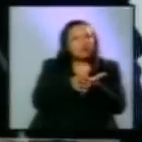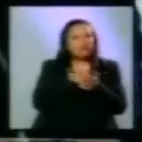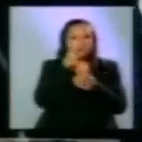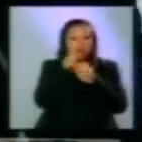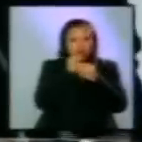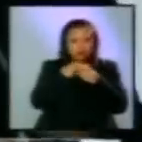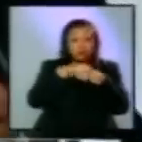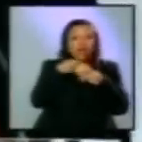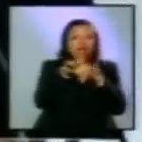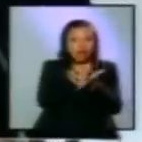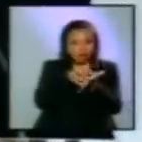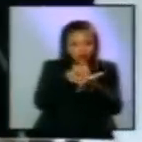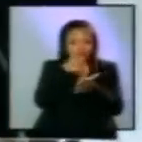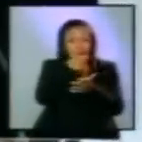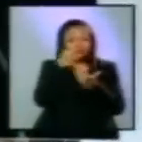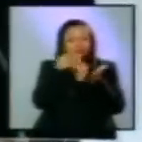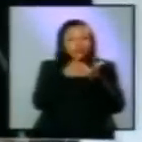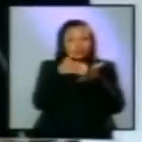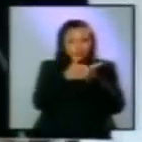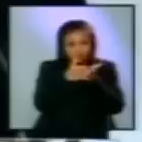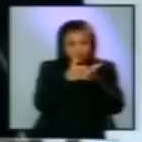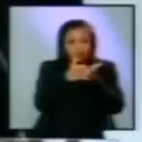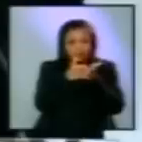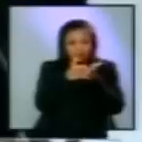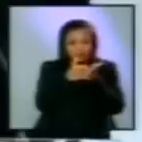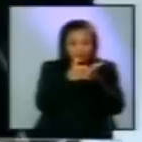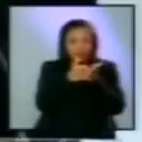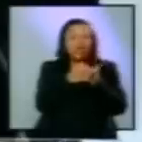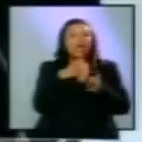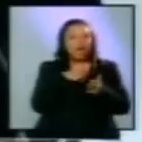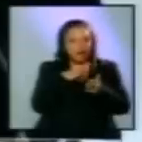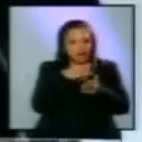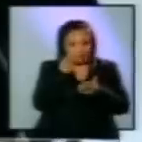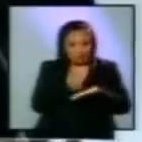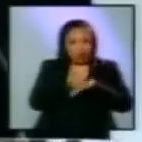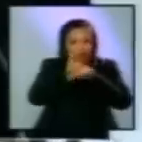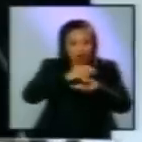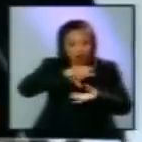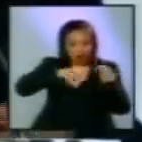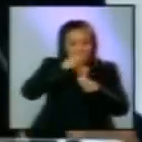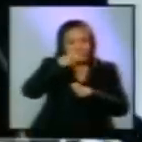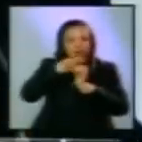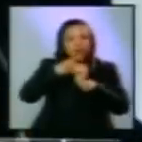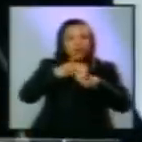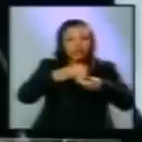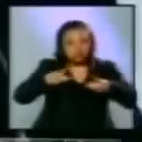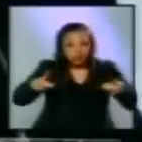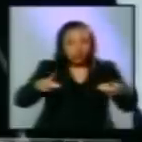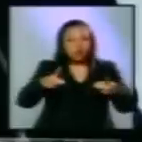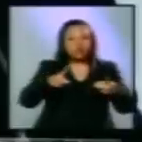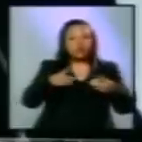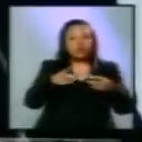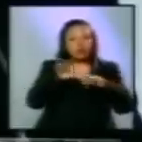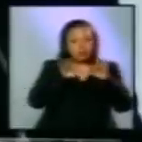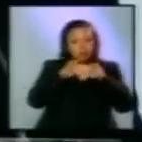600.000 millones de pesos. Y con ese dinero vamos a impulsar el desarrollo, vamos a crear empleos, vamos a mejorar